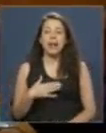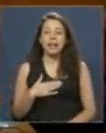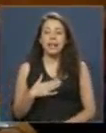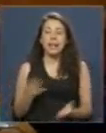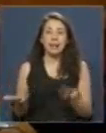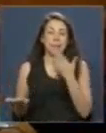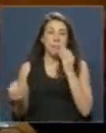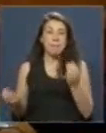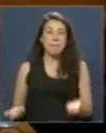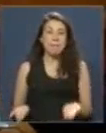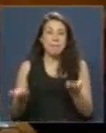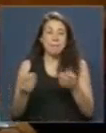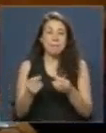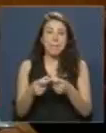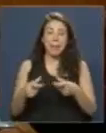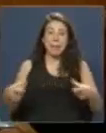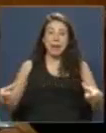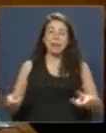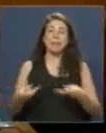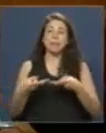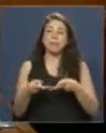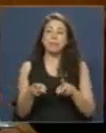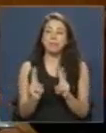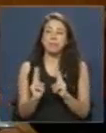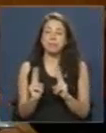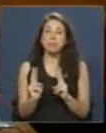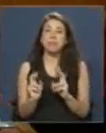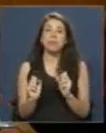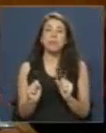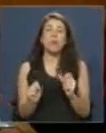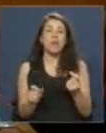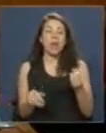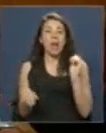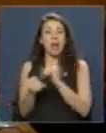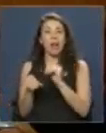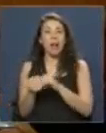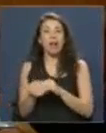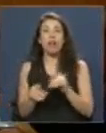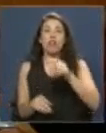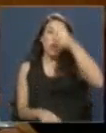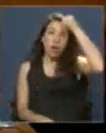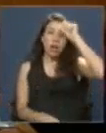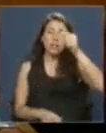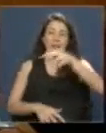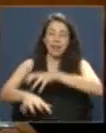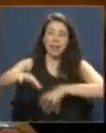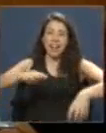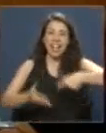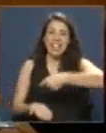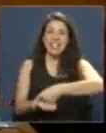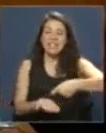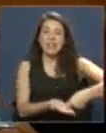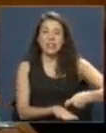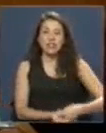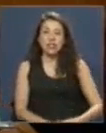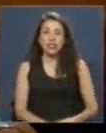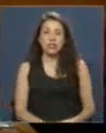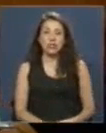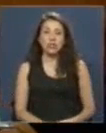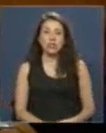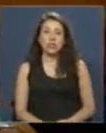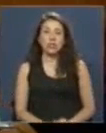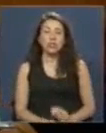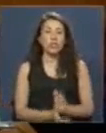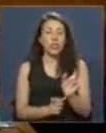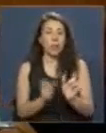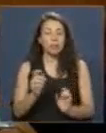crecer, permitiendo que puedan capitalizar y no se castigue la reinversión, que a los ojos de todos los que estamos